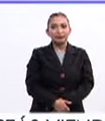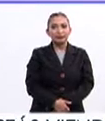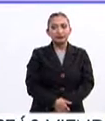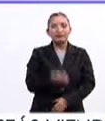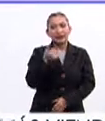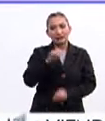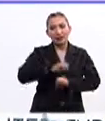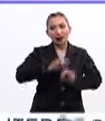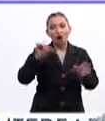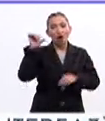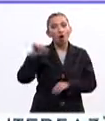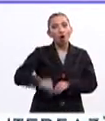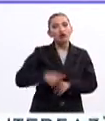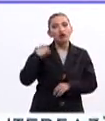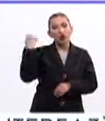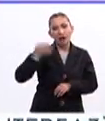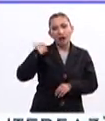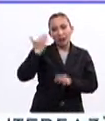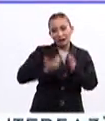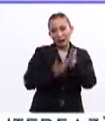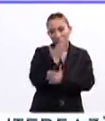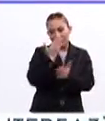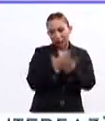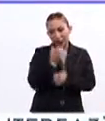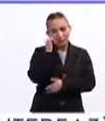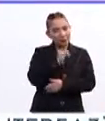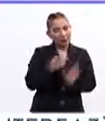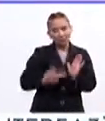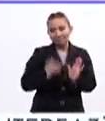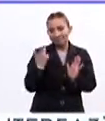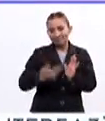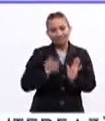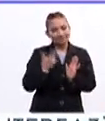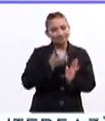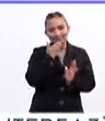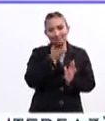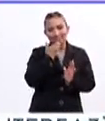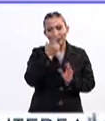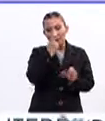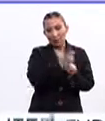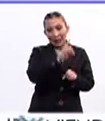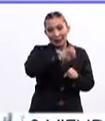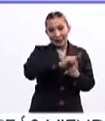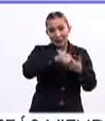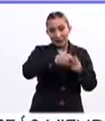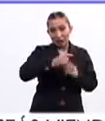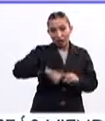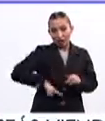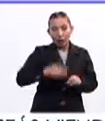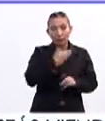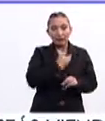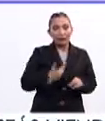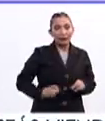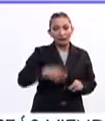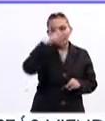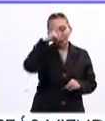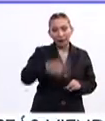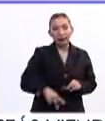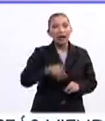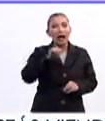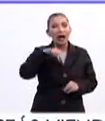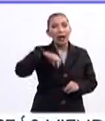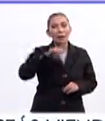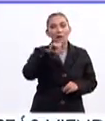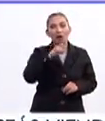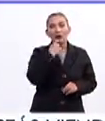Así es, Omar, este día en su conferencia matutina, que ya acostumbra desde el primer día de su gobierno, el presidente de México, Andrés Manuel